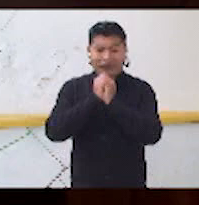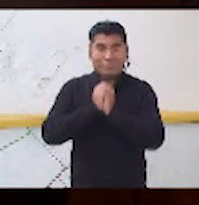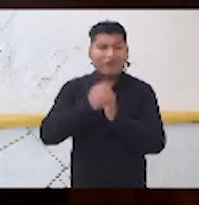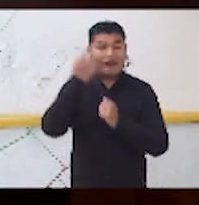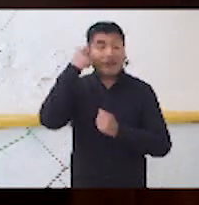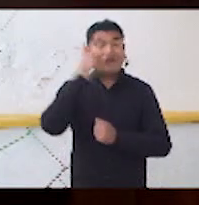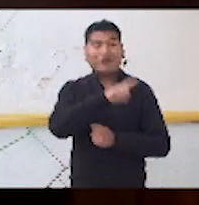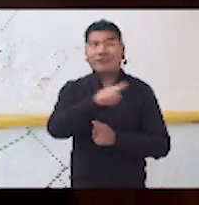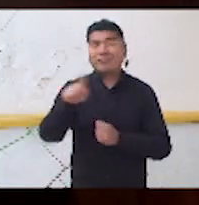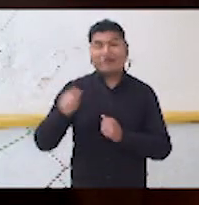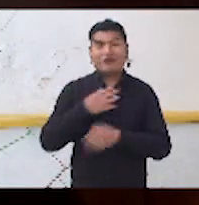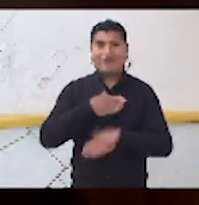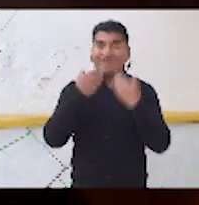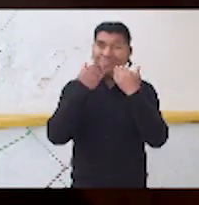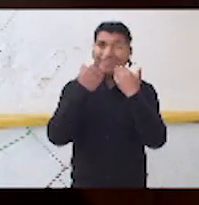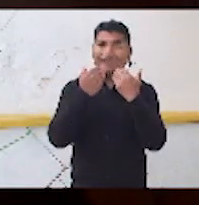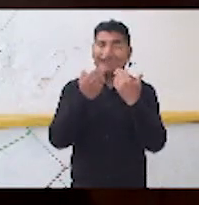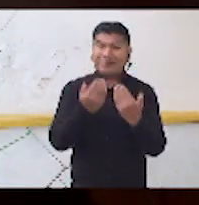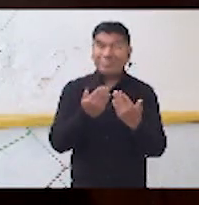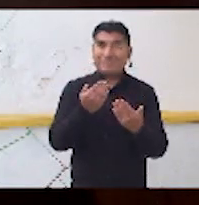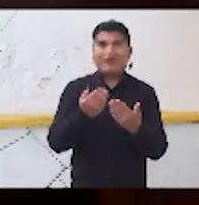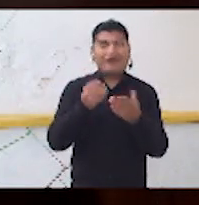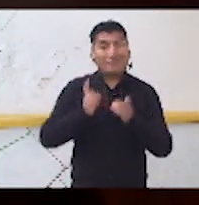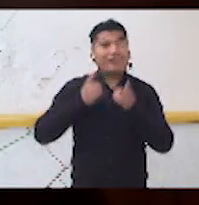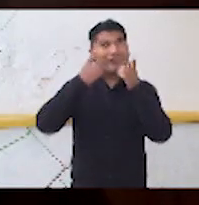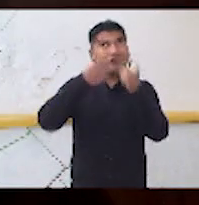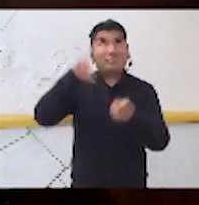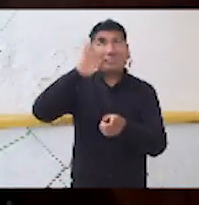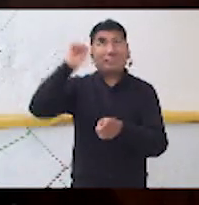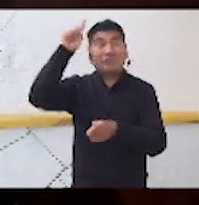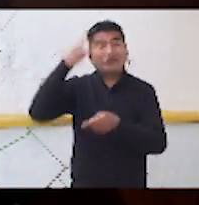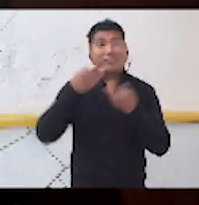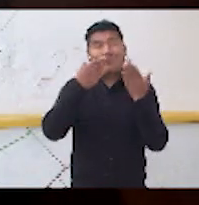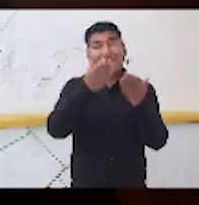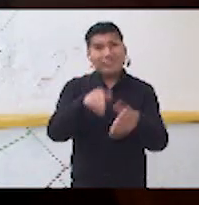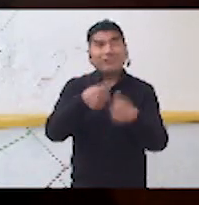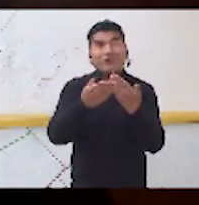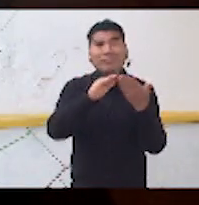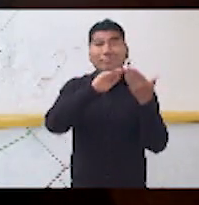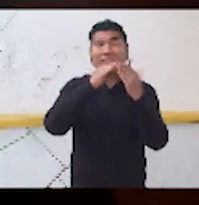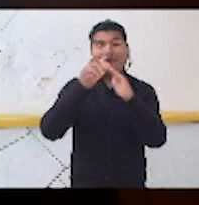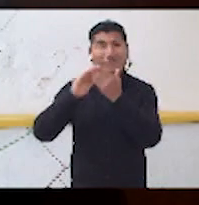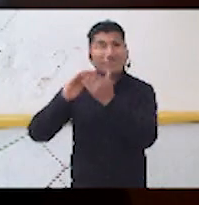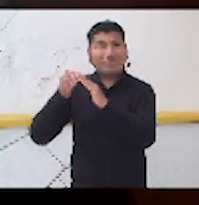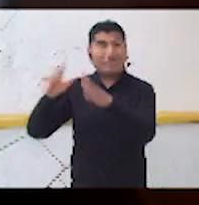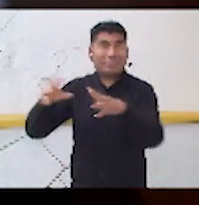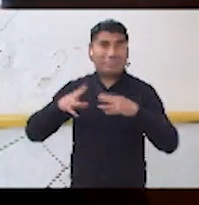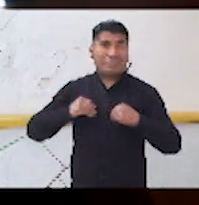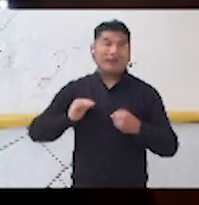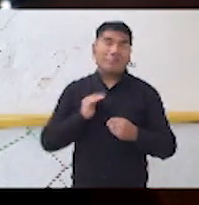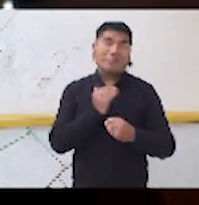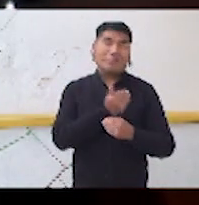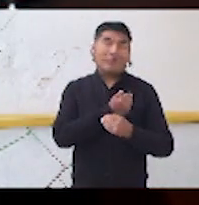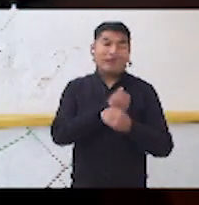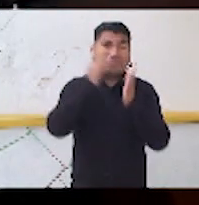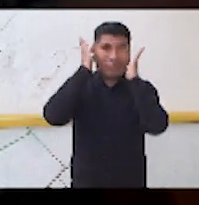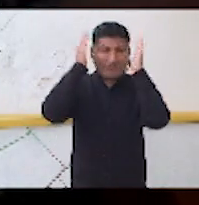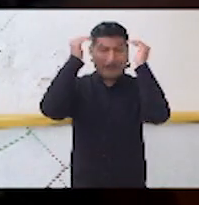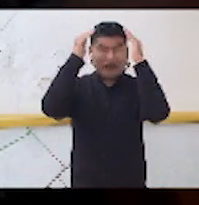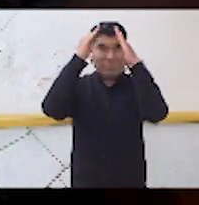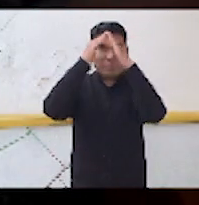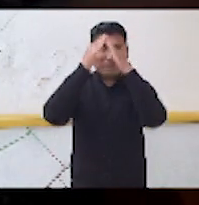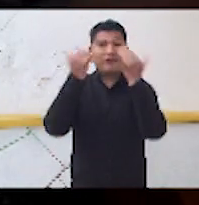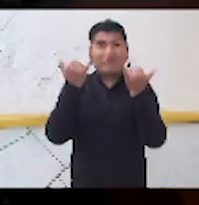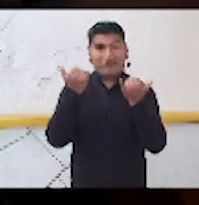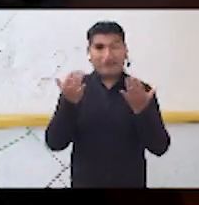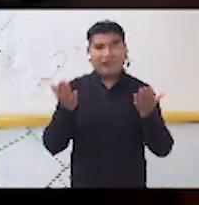ellos. Con agradecimiento por los dones que Dios nos da, como comunidad, recibamos a nuestros pastores y